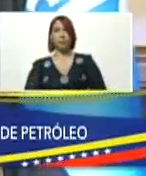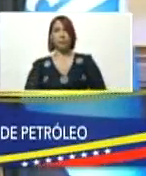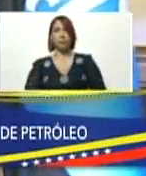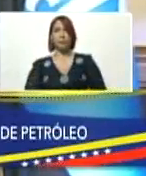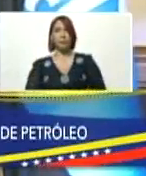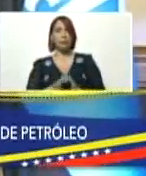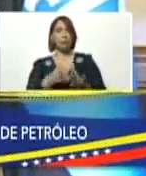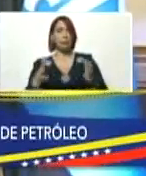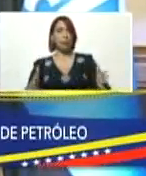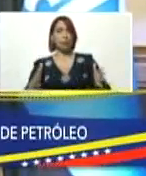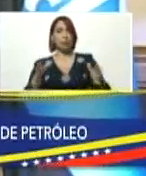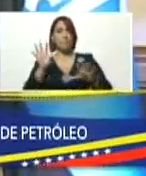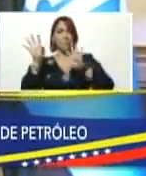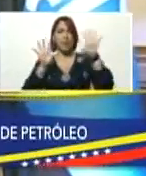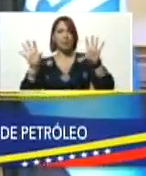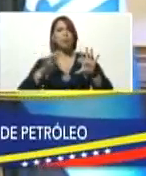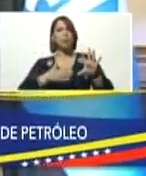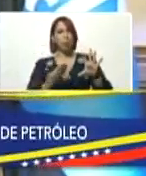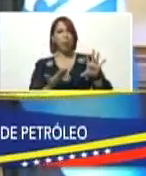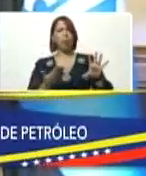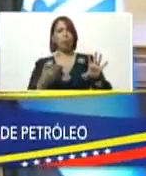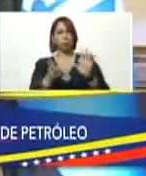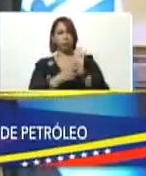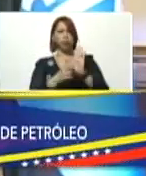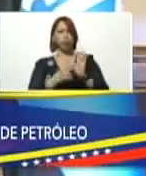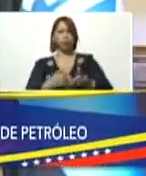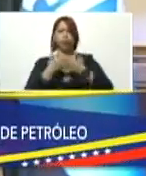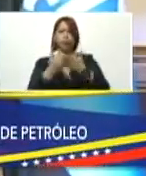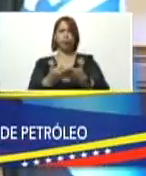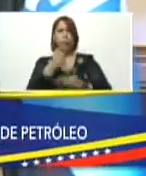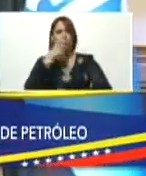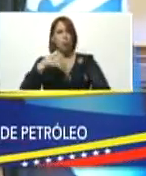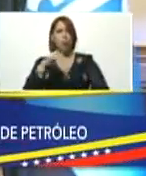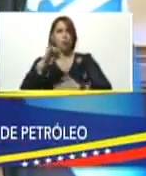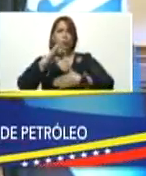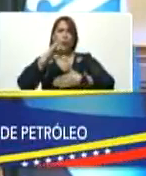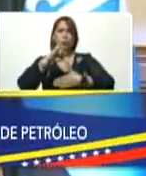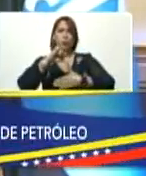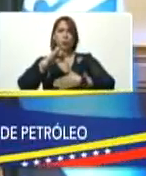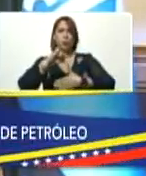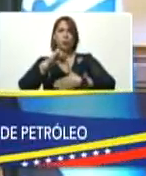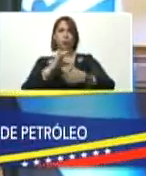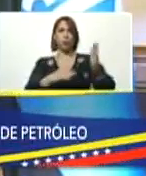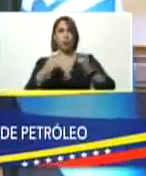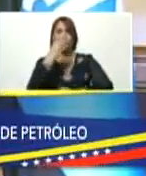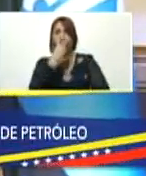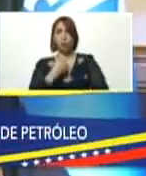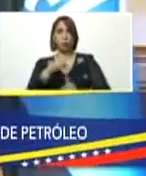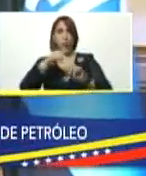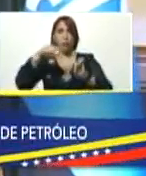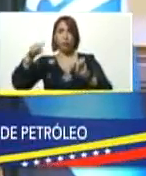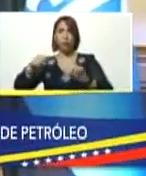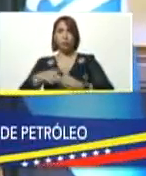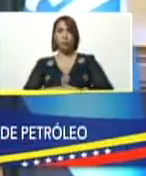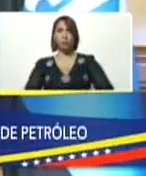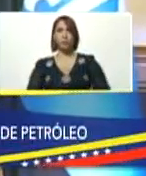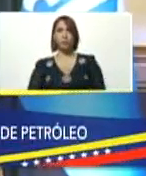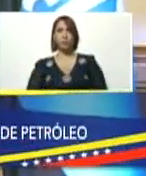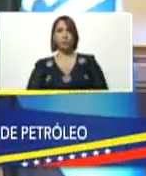Las grandes potencias son las que pueden verdaderamente ayudar a los pueblos del sur a superar la pobreza energética.